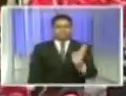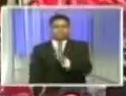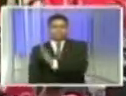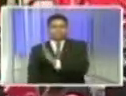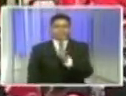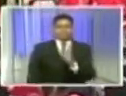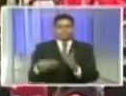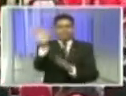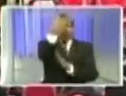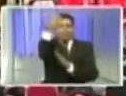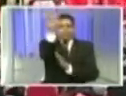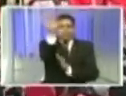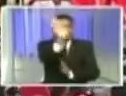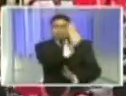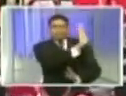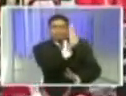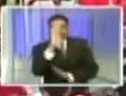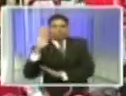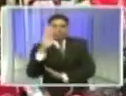Tu derecha es mi izquierda.